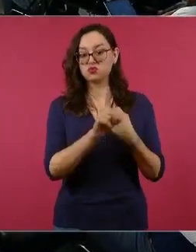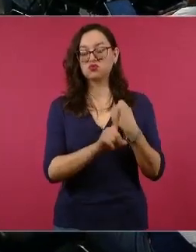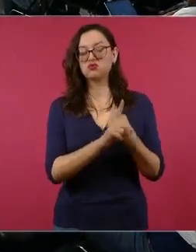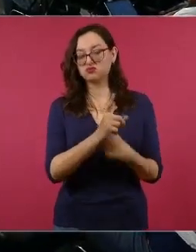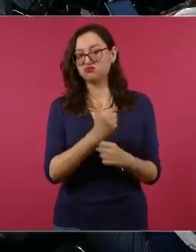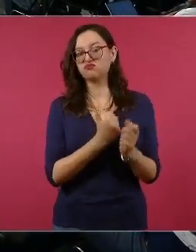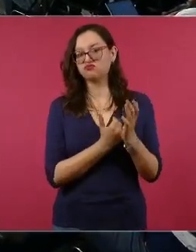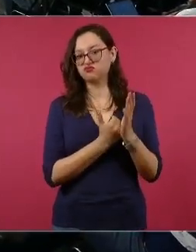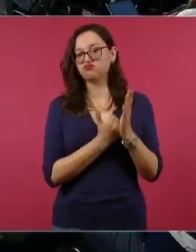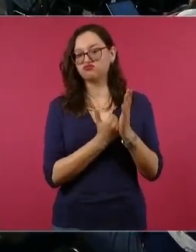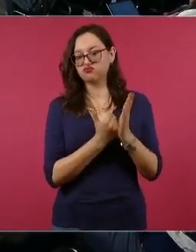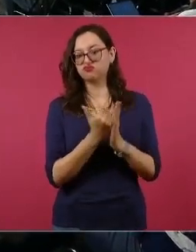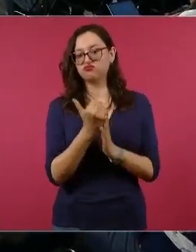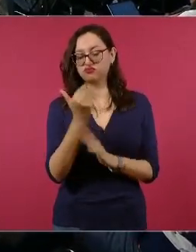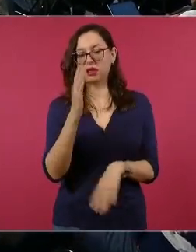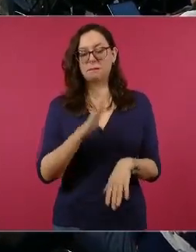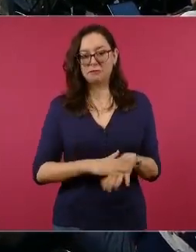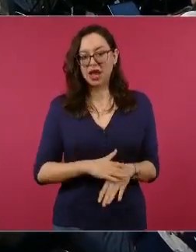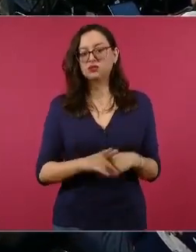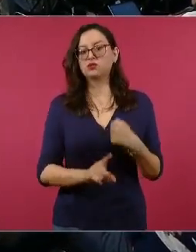aumento.